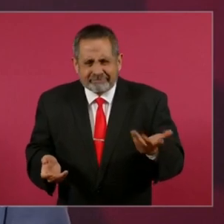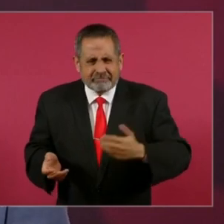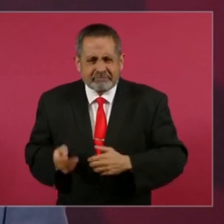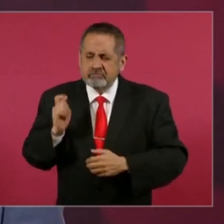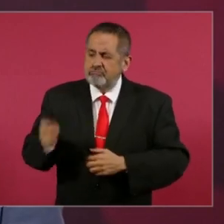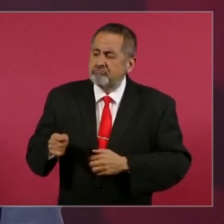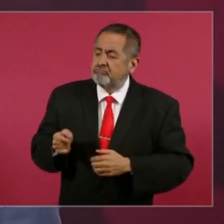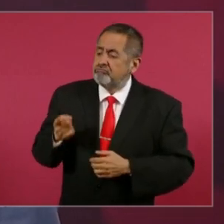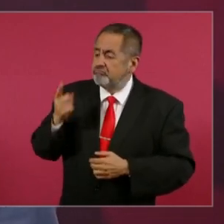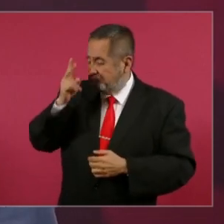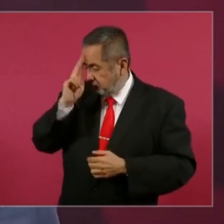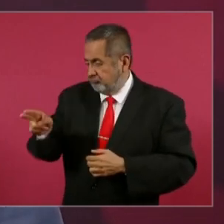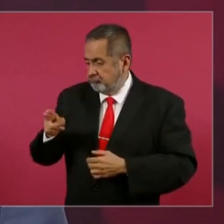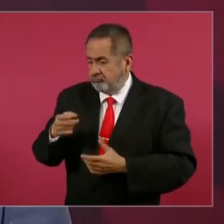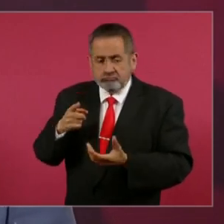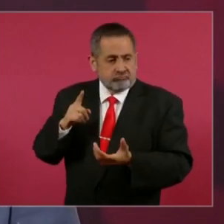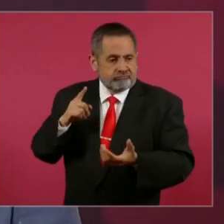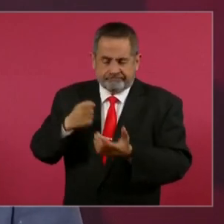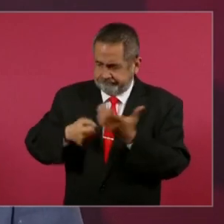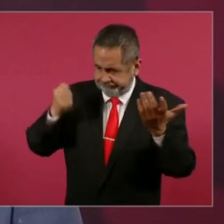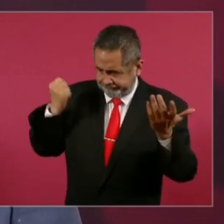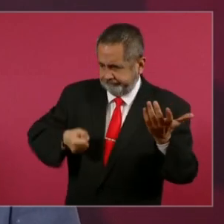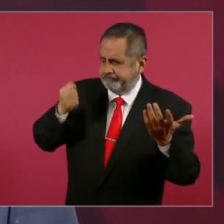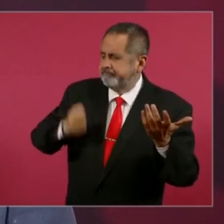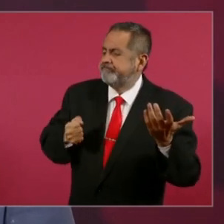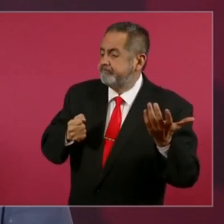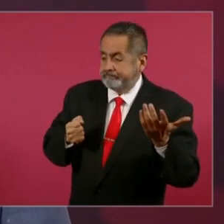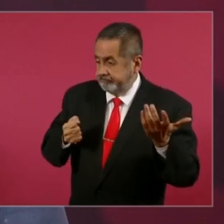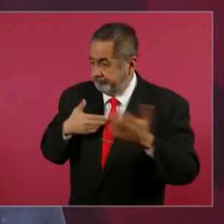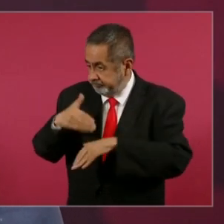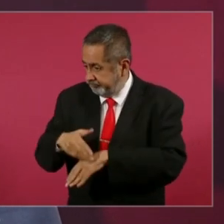¿Es garrote?